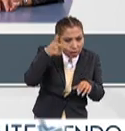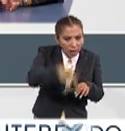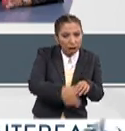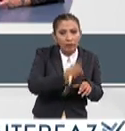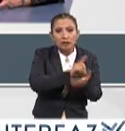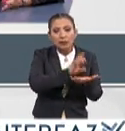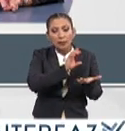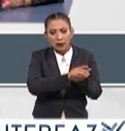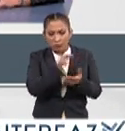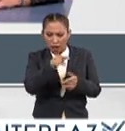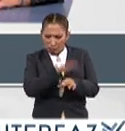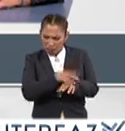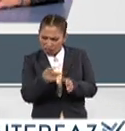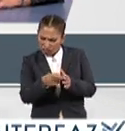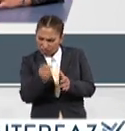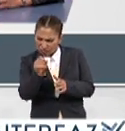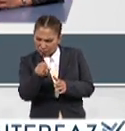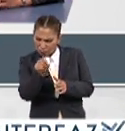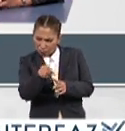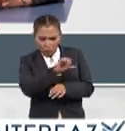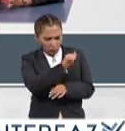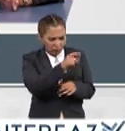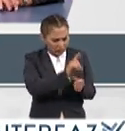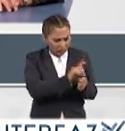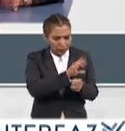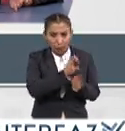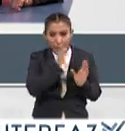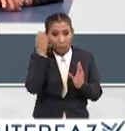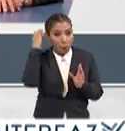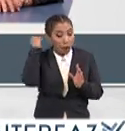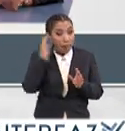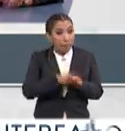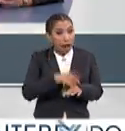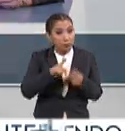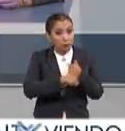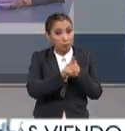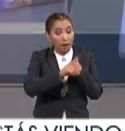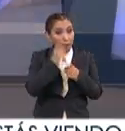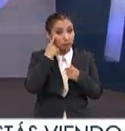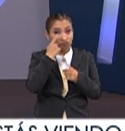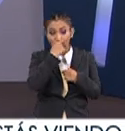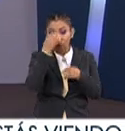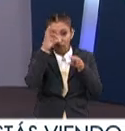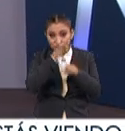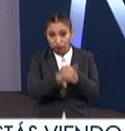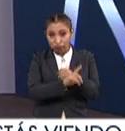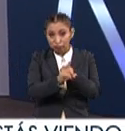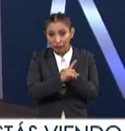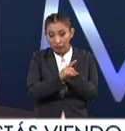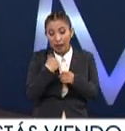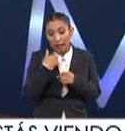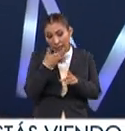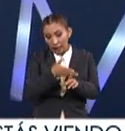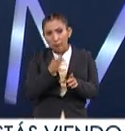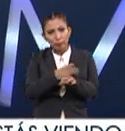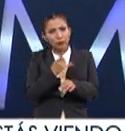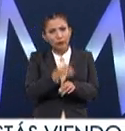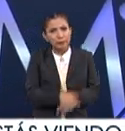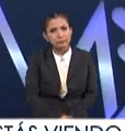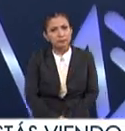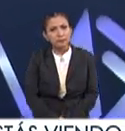un tipo de discapacidad que otra, ¿no? Por ejemplo, en Morelos hay más problemas visuales, en fin. ¿Y se tiene la razón?